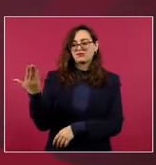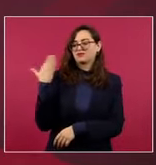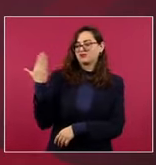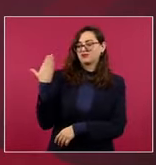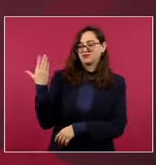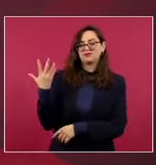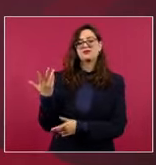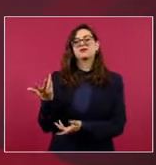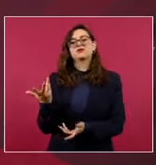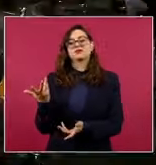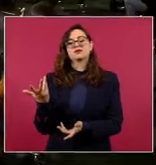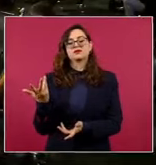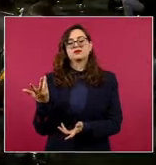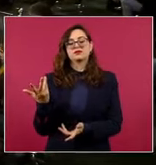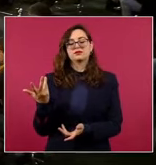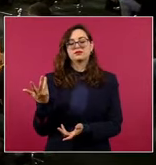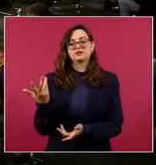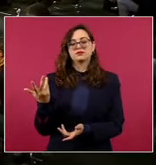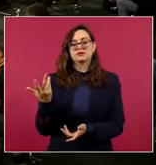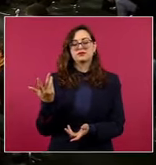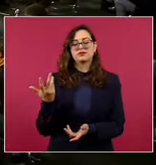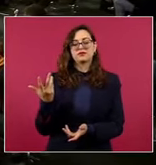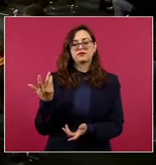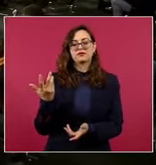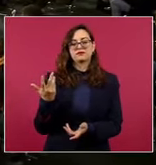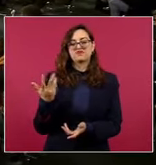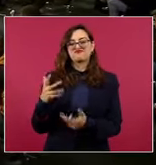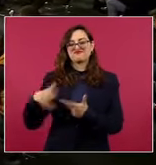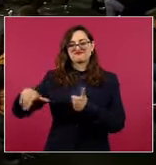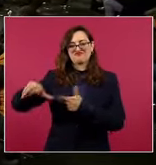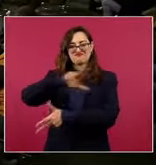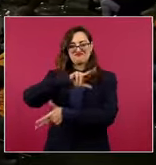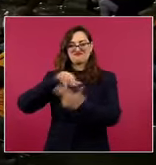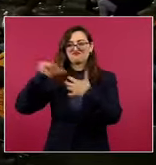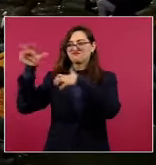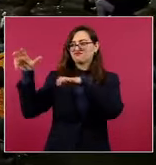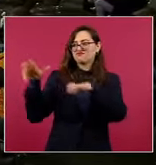con el pasado huracán.